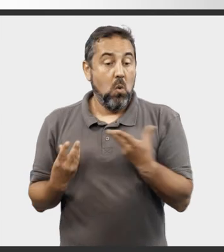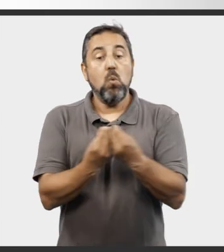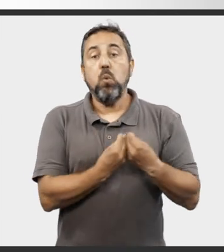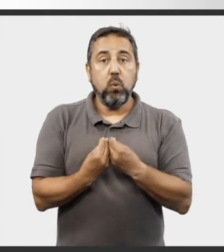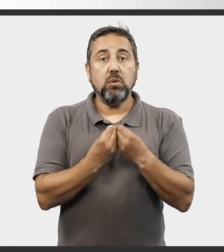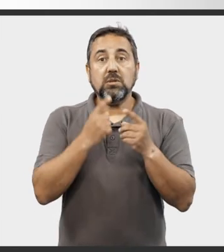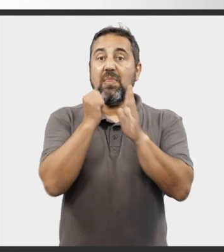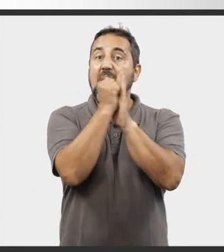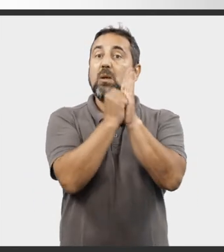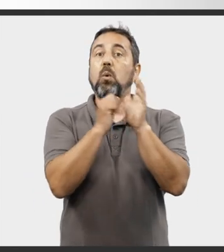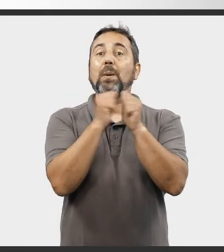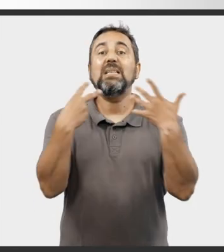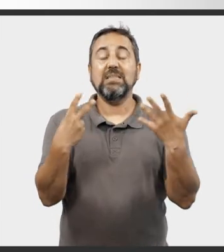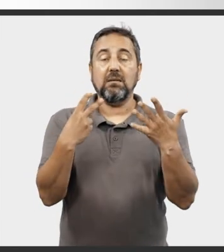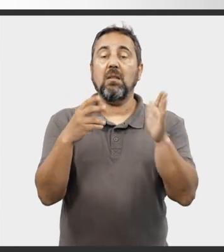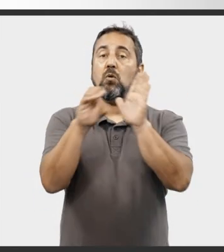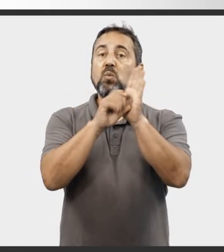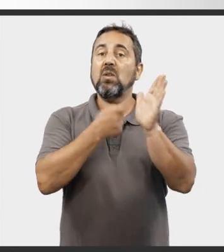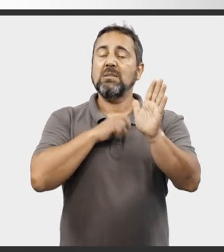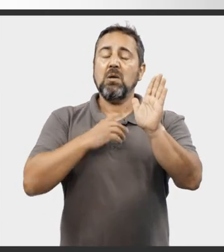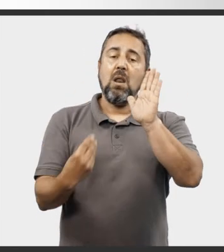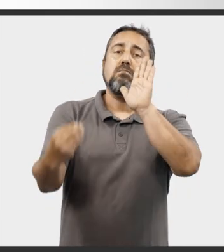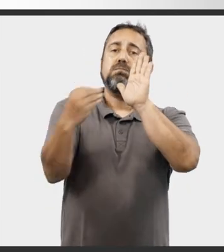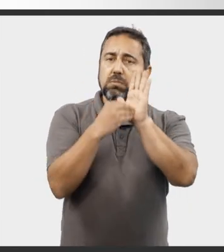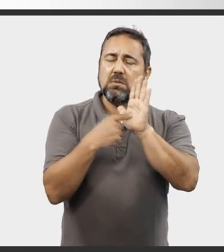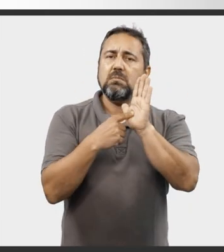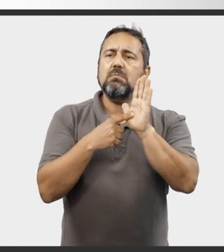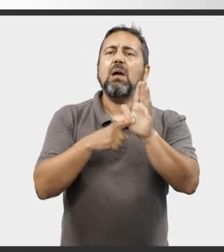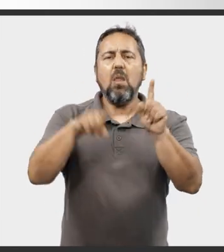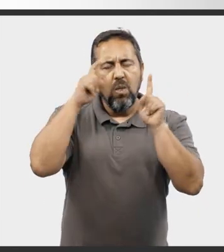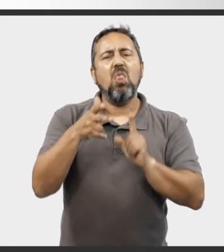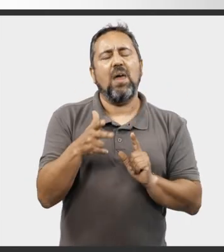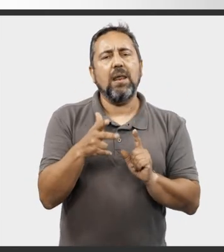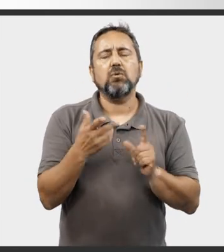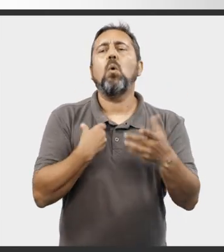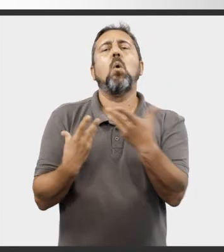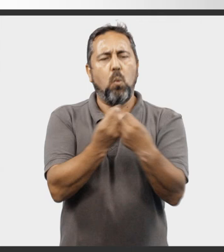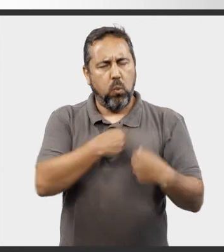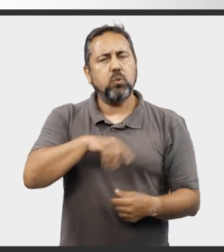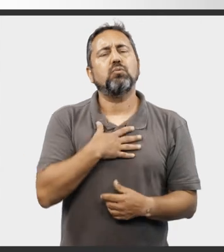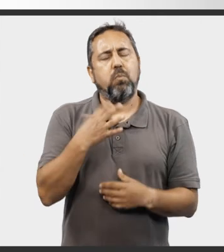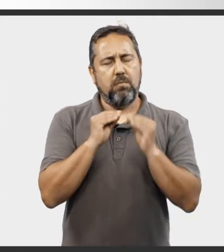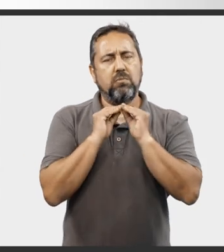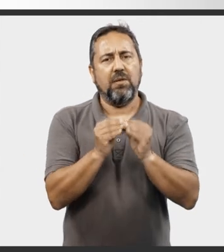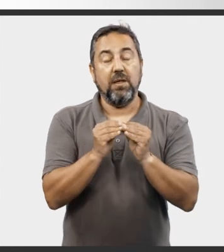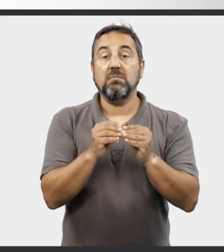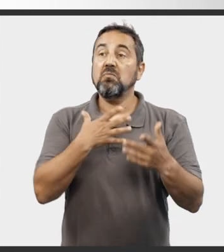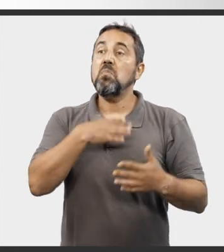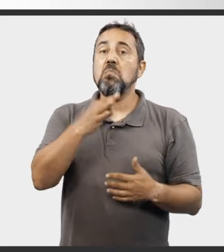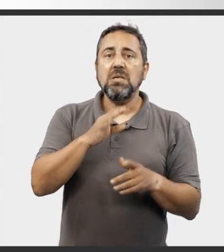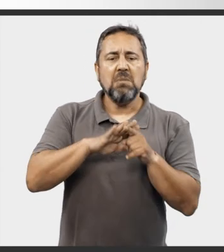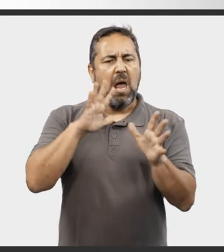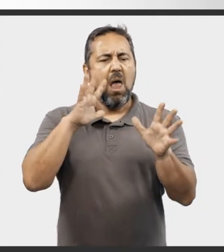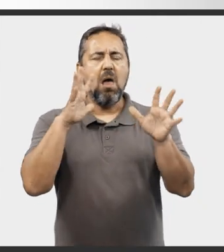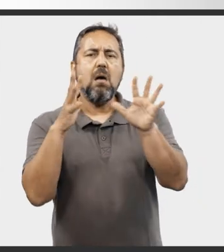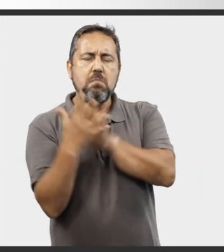del artículo 27 de la constitución española que recoge el derecho a la educación estarás en disposición de sentar las bases del cambio hacia un modelo más